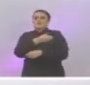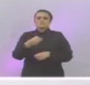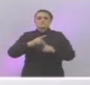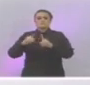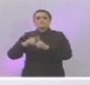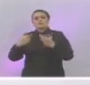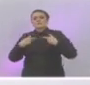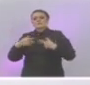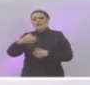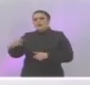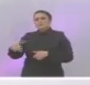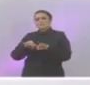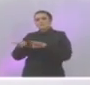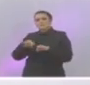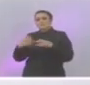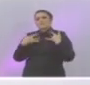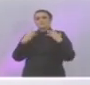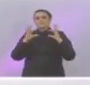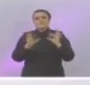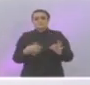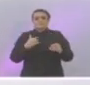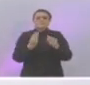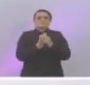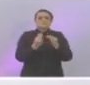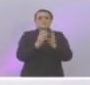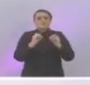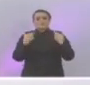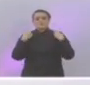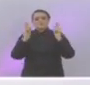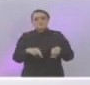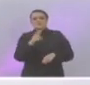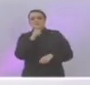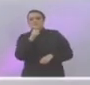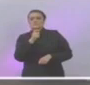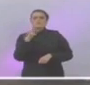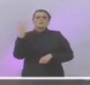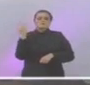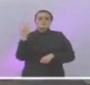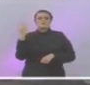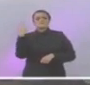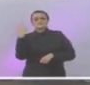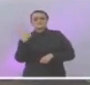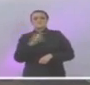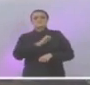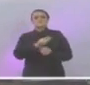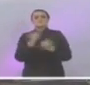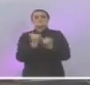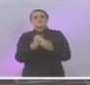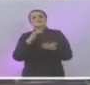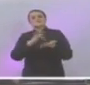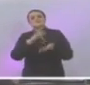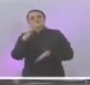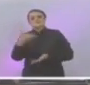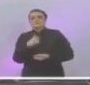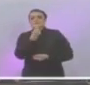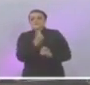y campesinas, fundaciones del sector privado y representantes de los medios de comunicación. En especial también, muchas gracias a